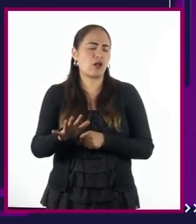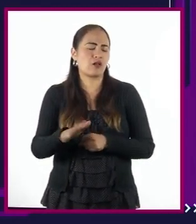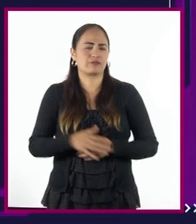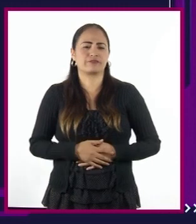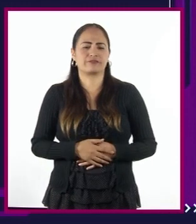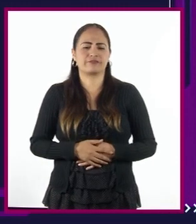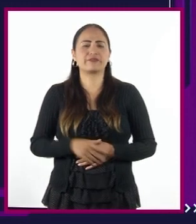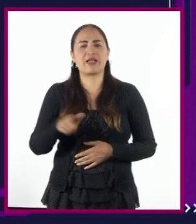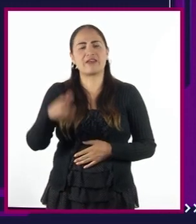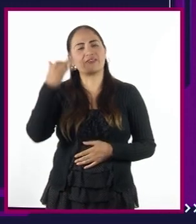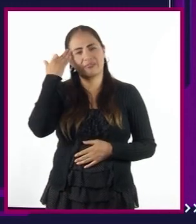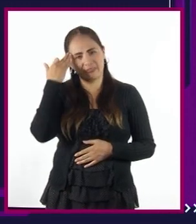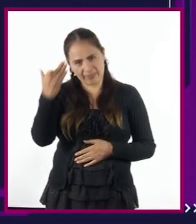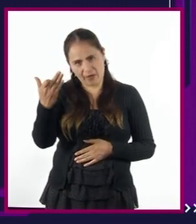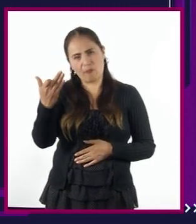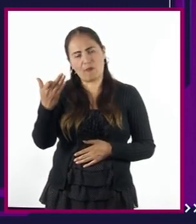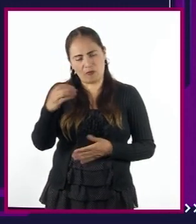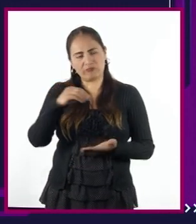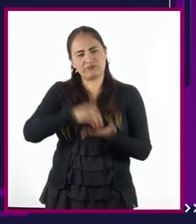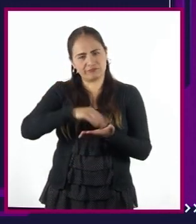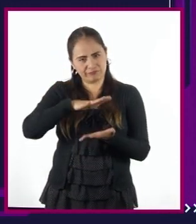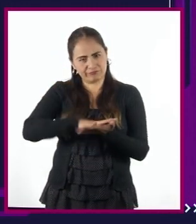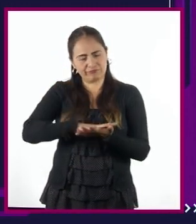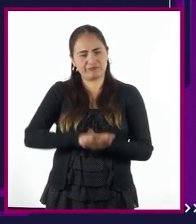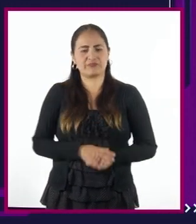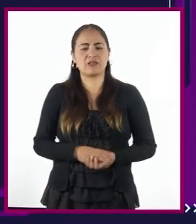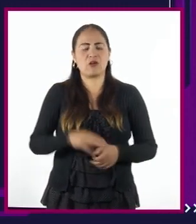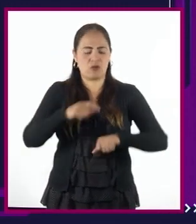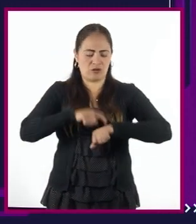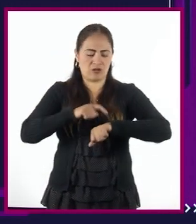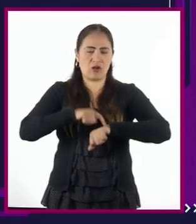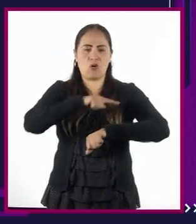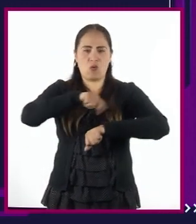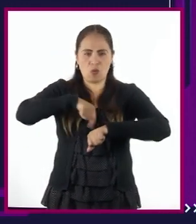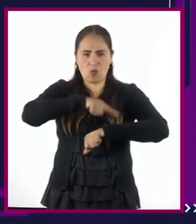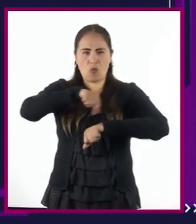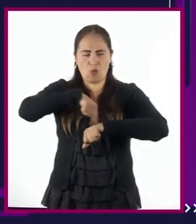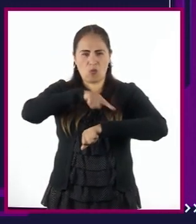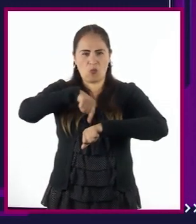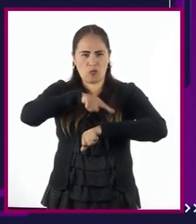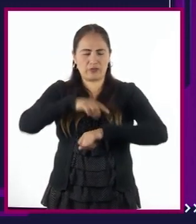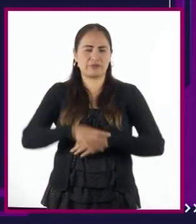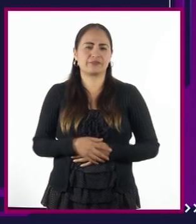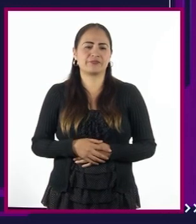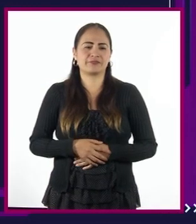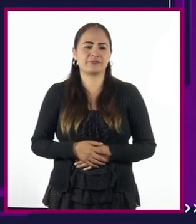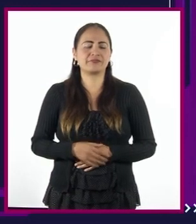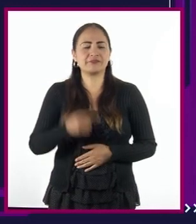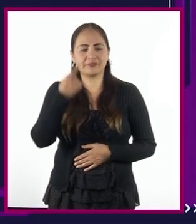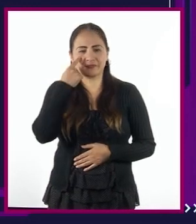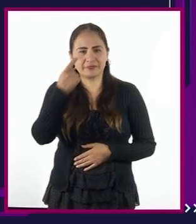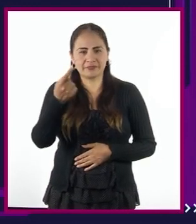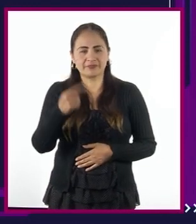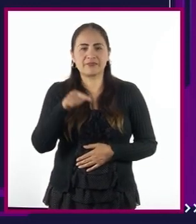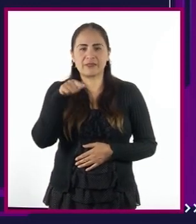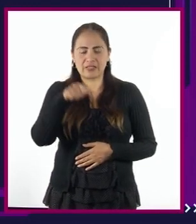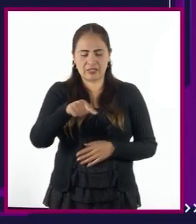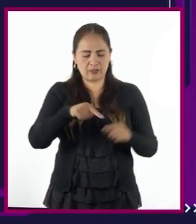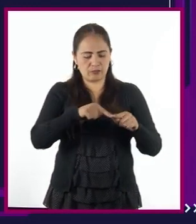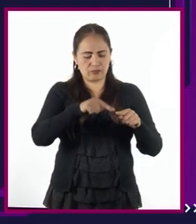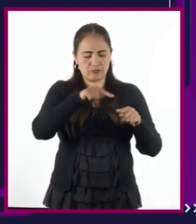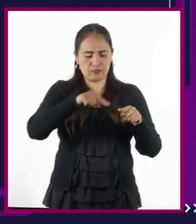registra el tiempo, en este caso las horas transcurridas. Observen que las marcas en dicho